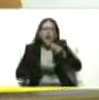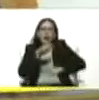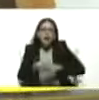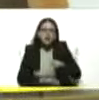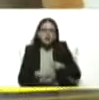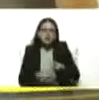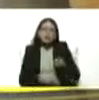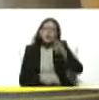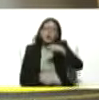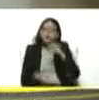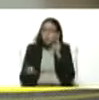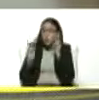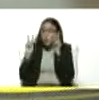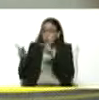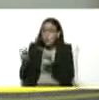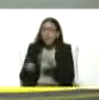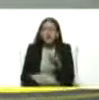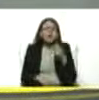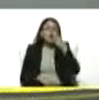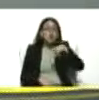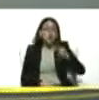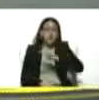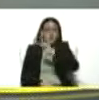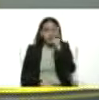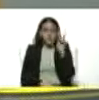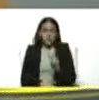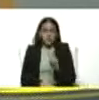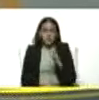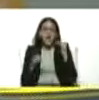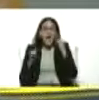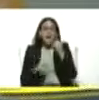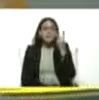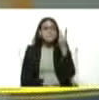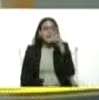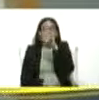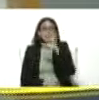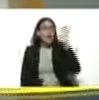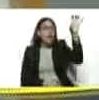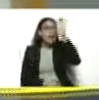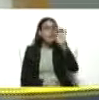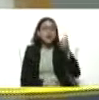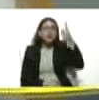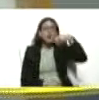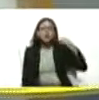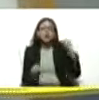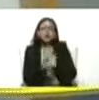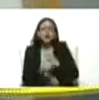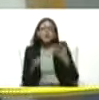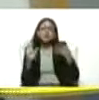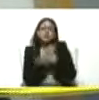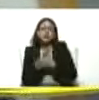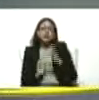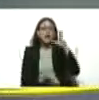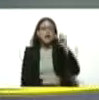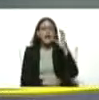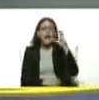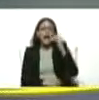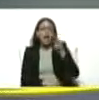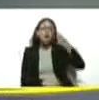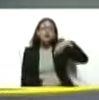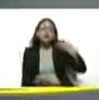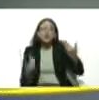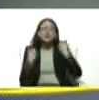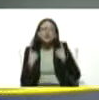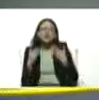del país hoy son productores de cacao. Efectivamente, los rendimientos de nuestro cacao nacional están siendo afectados por las condiciones climáticas,